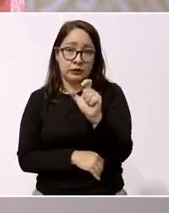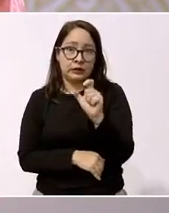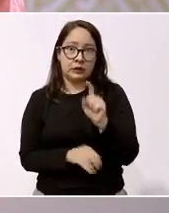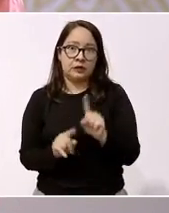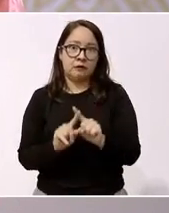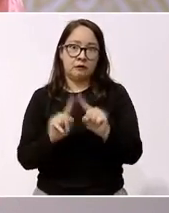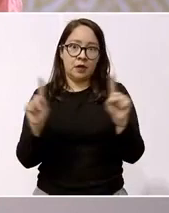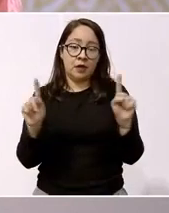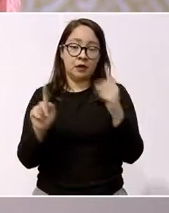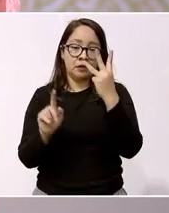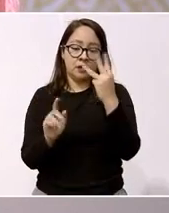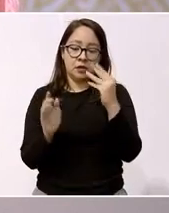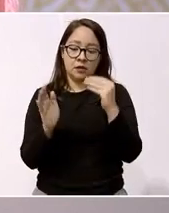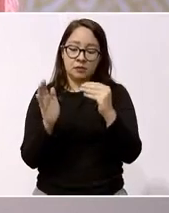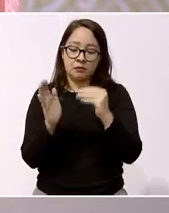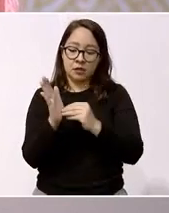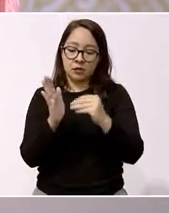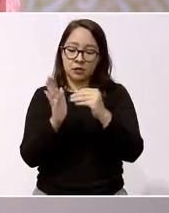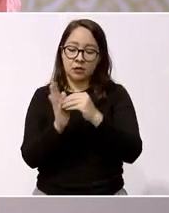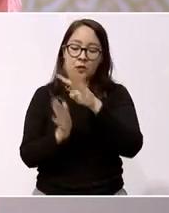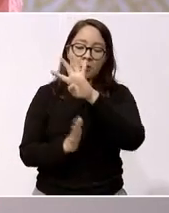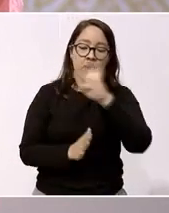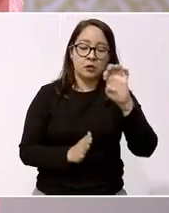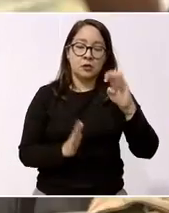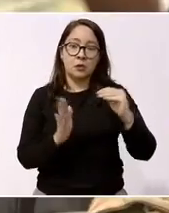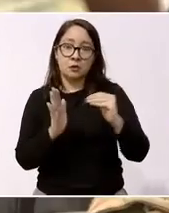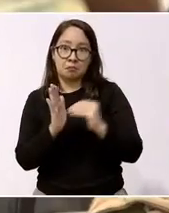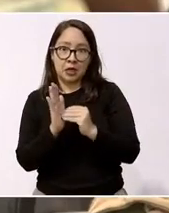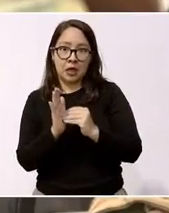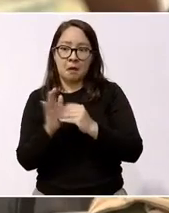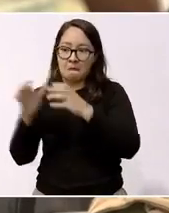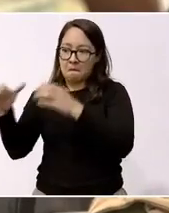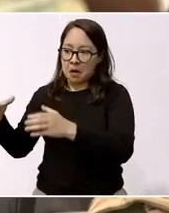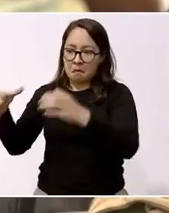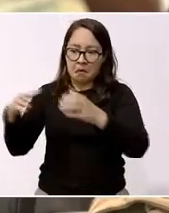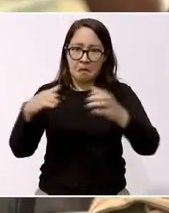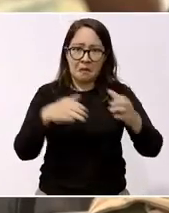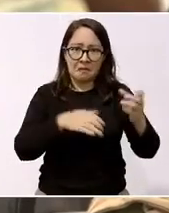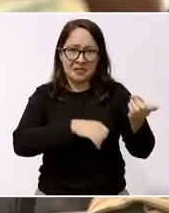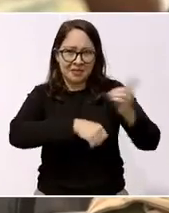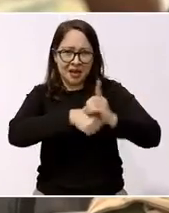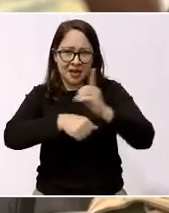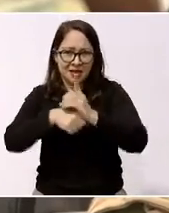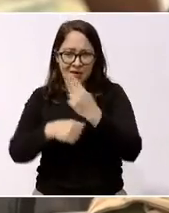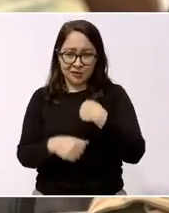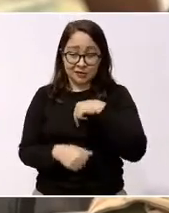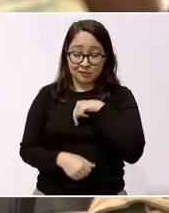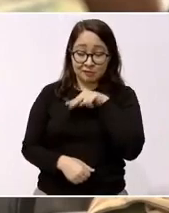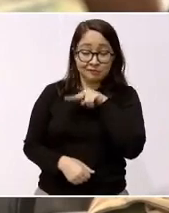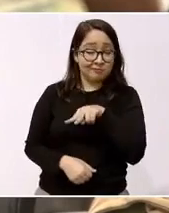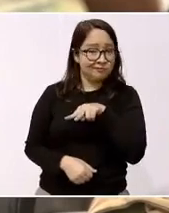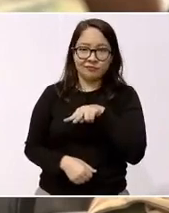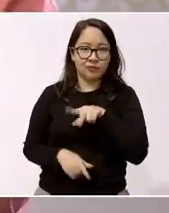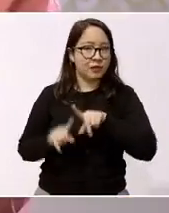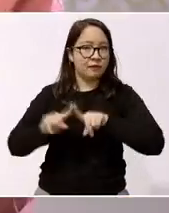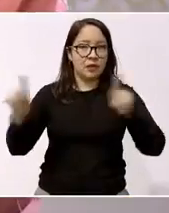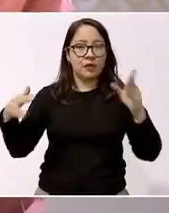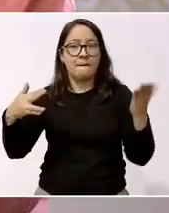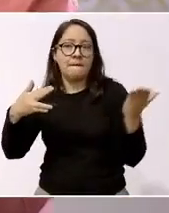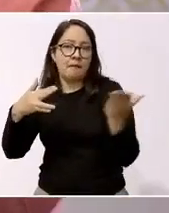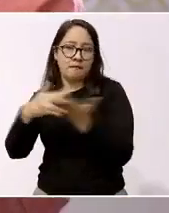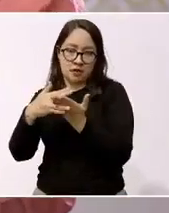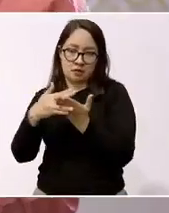3.400.000 barriles diarios. Y nosotros estamos extrayendo en promedio la mitad,